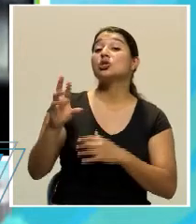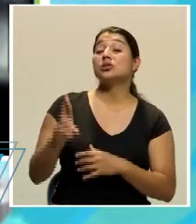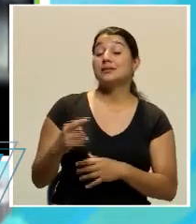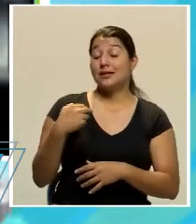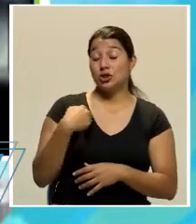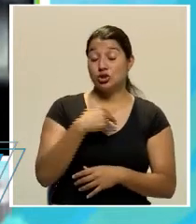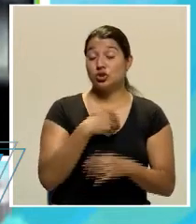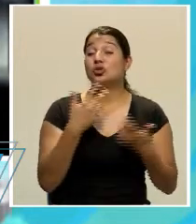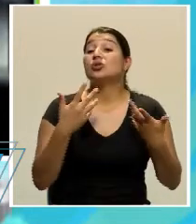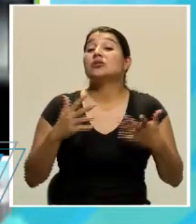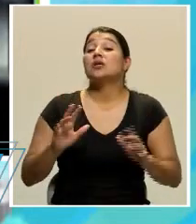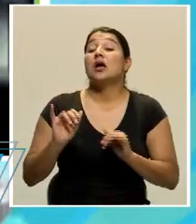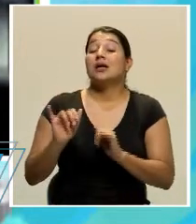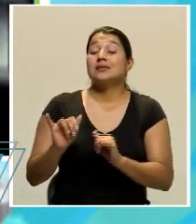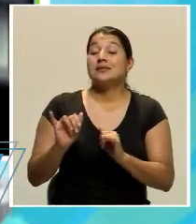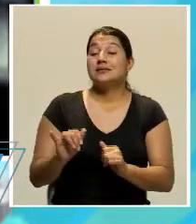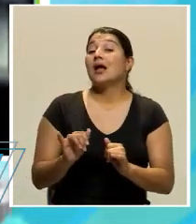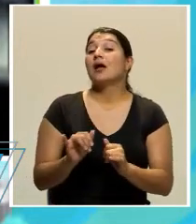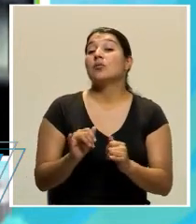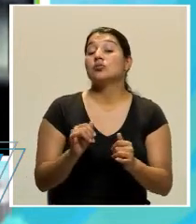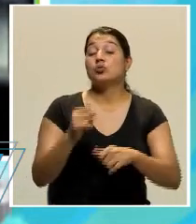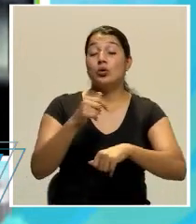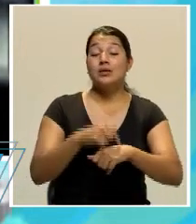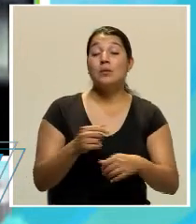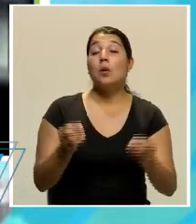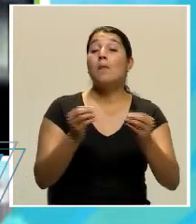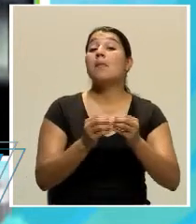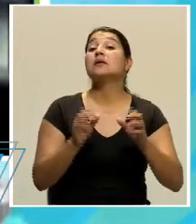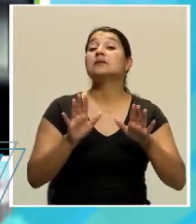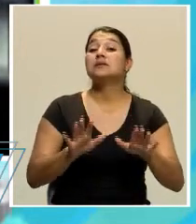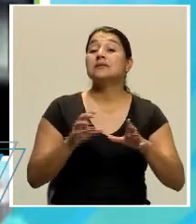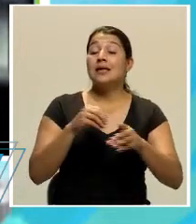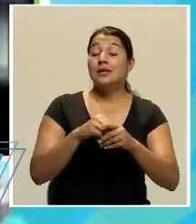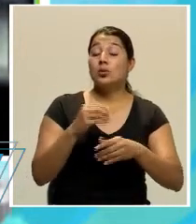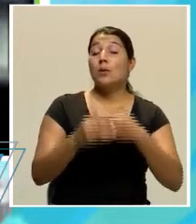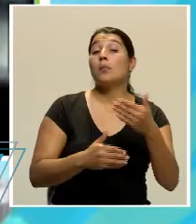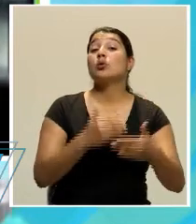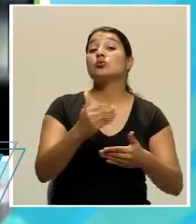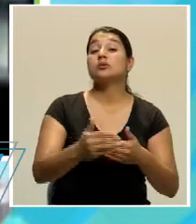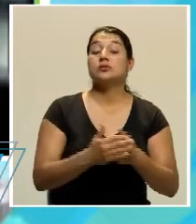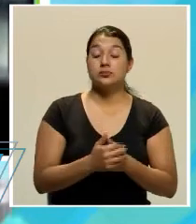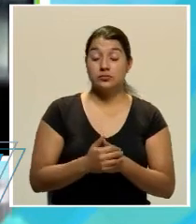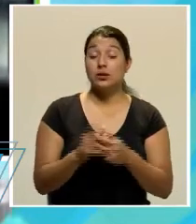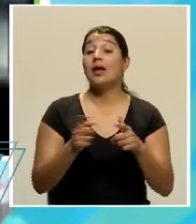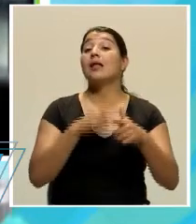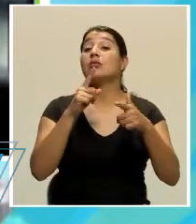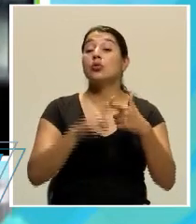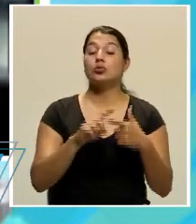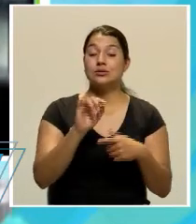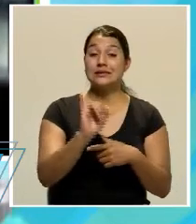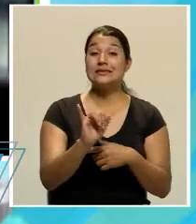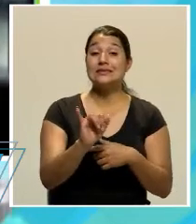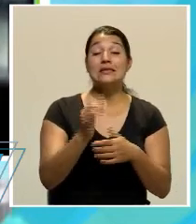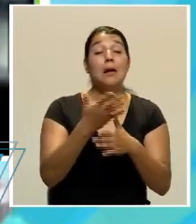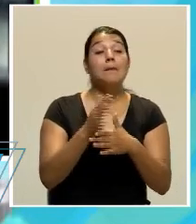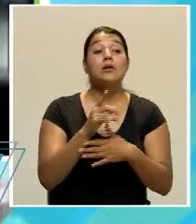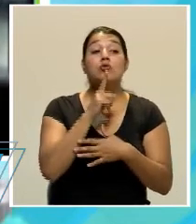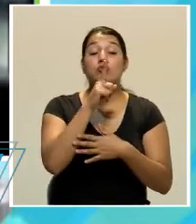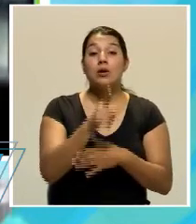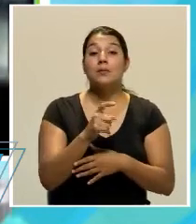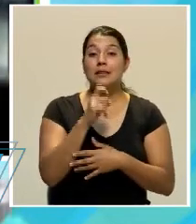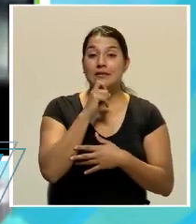estábamos en un estado todavía muy presencial de ese proceso. Entonces, bueno, esa parte es